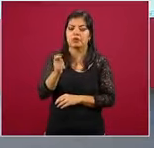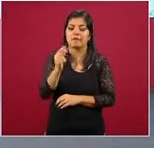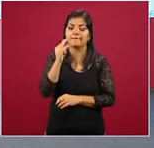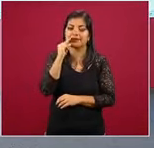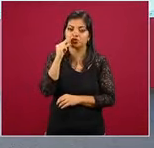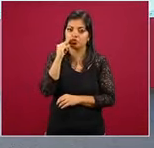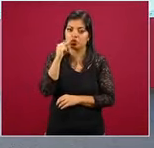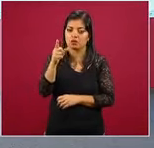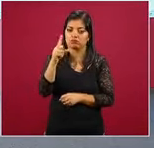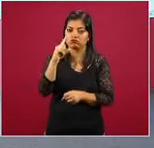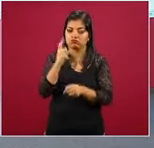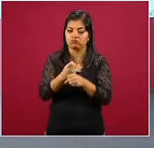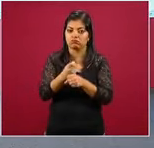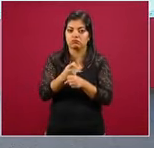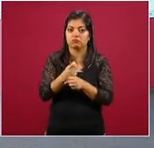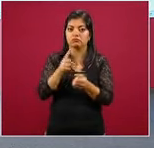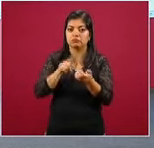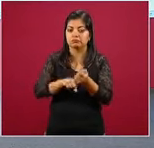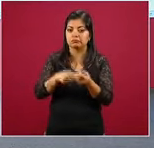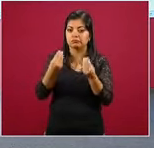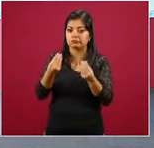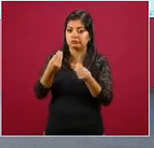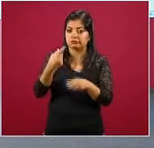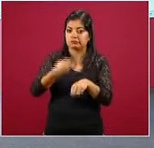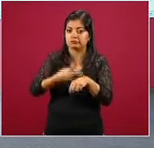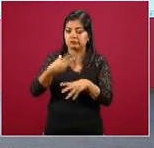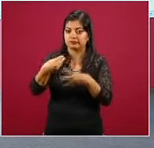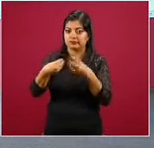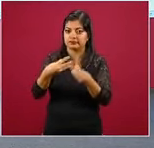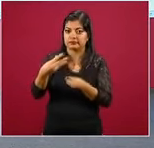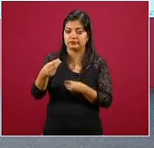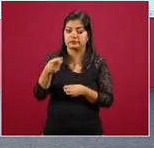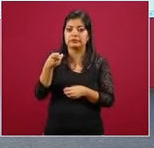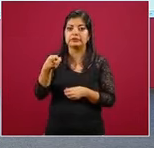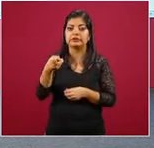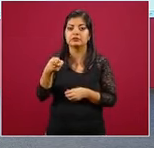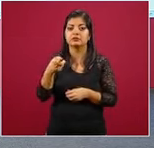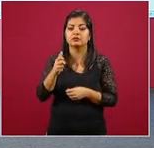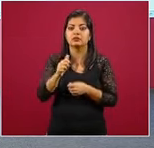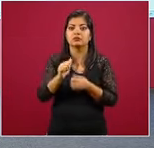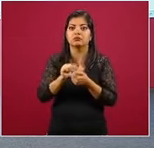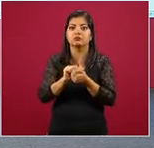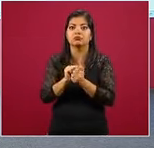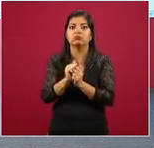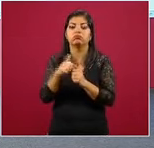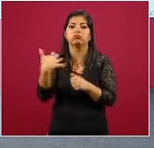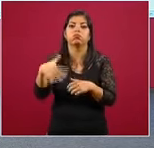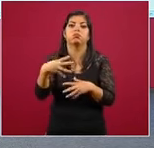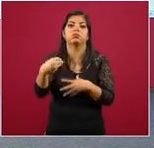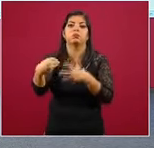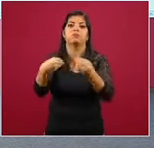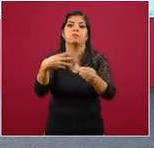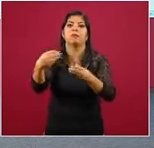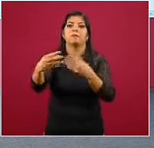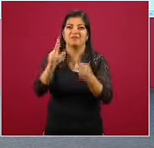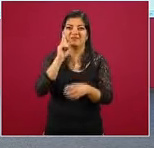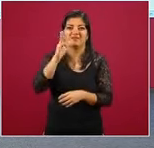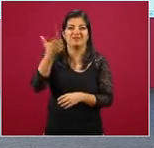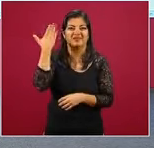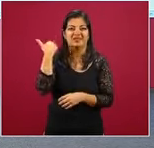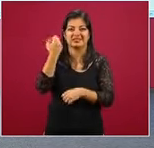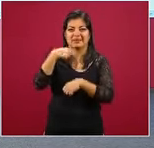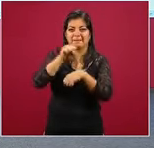el que ha tenido la mayor tasa de incidencia. Es precisamente la que contribuyó en manera importante a este pico que vimos en la